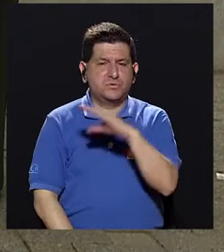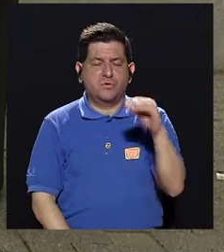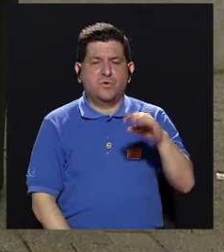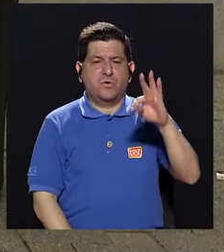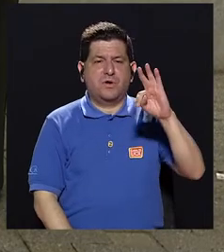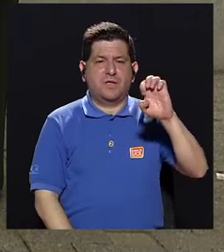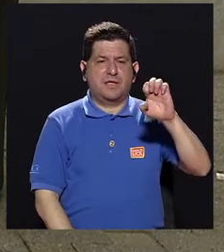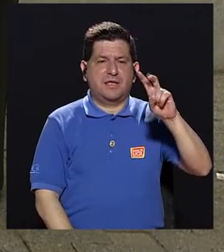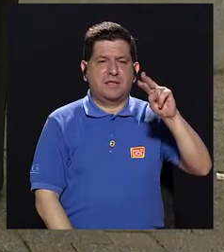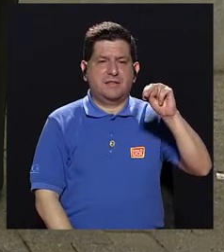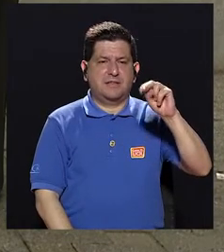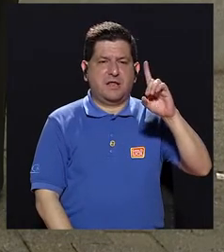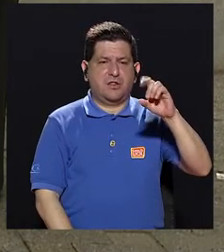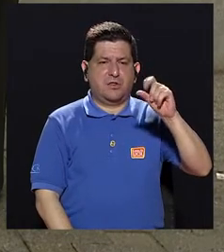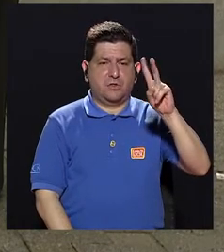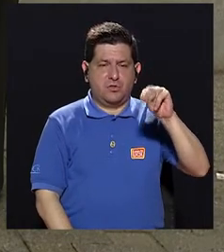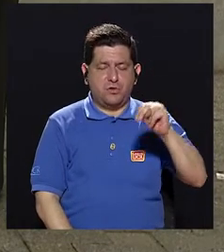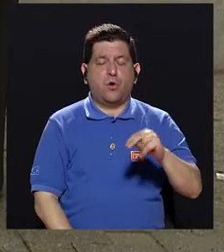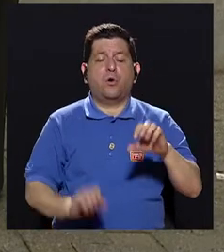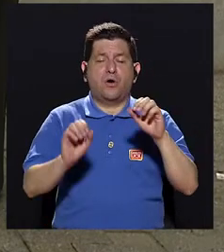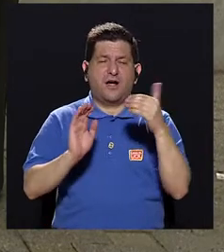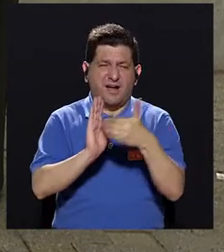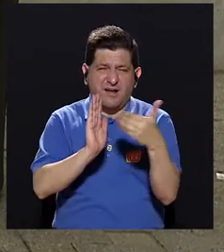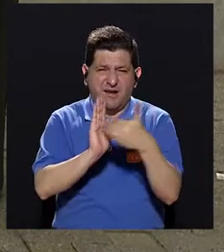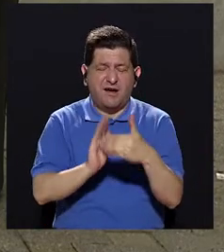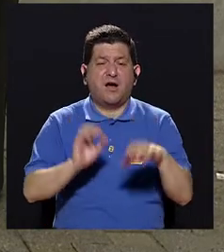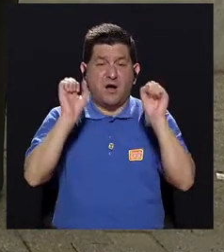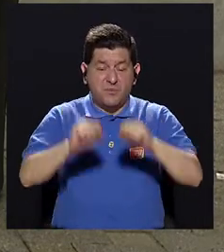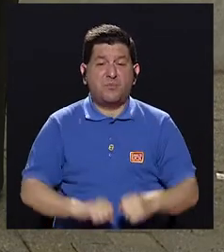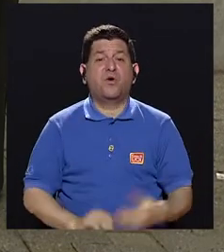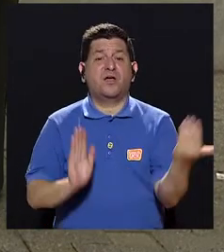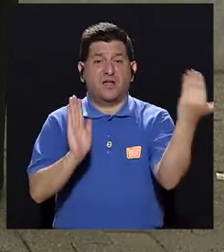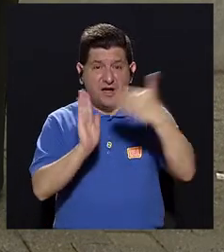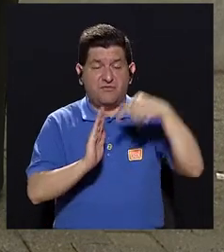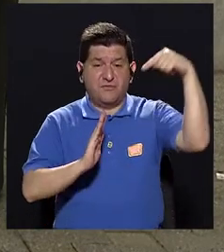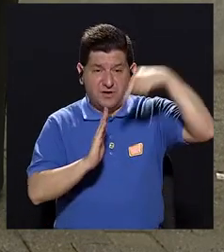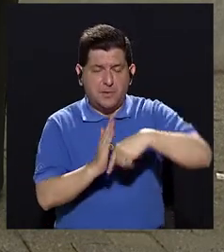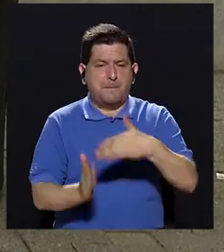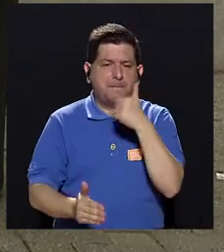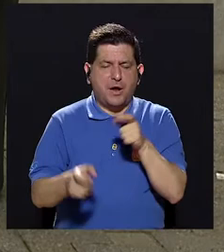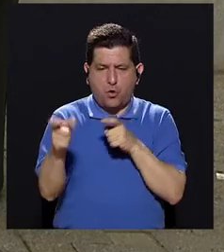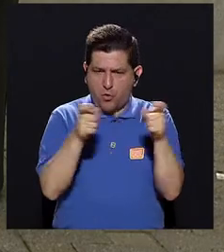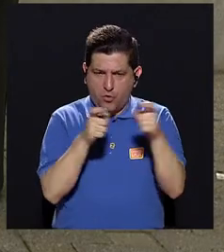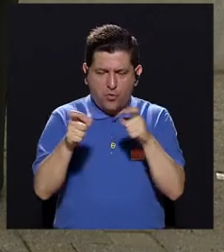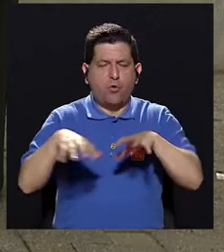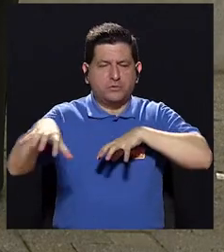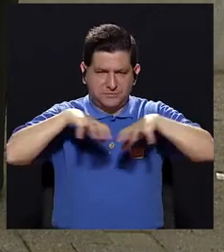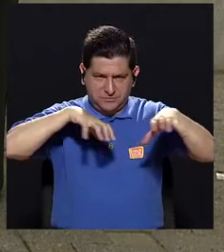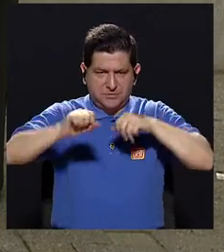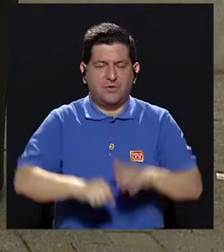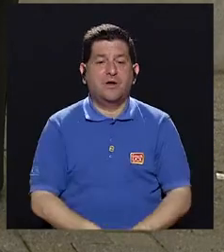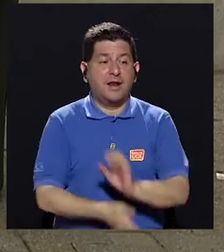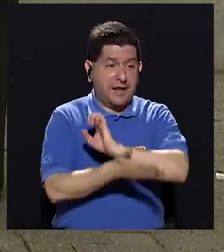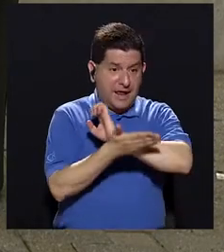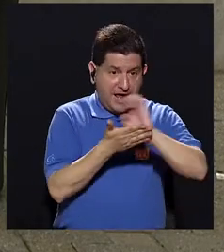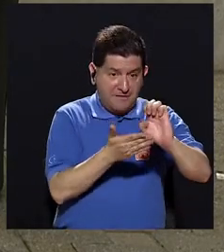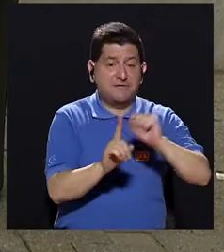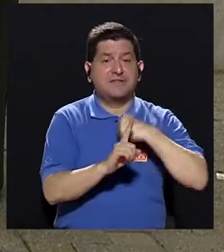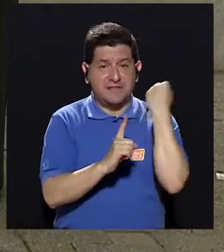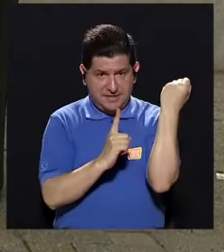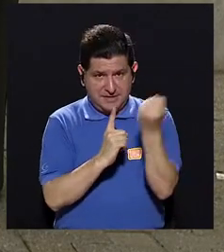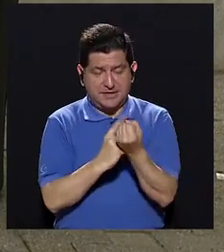estás estirando mucho, entonces te puede lesionar. Entonces lo mejor es hacer ejercicios más controlados, etcétera, y tratar de evitar que